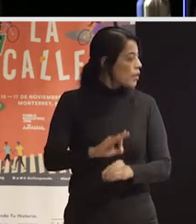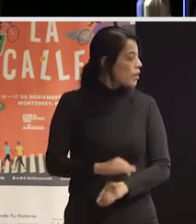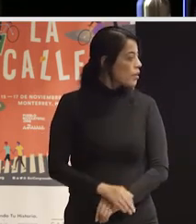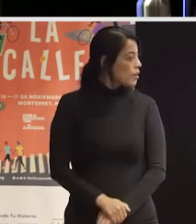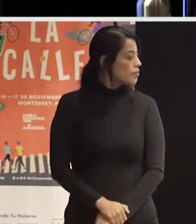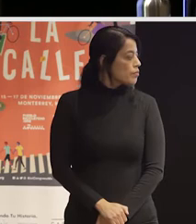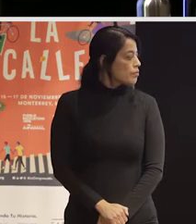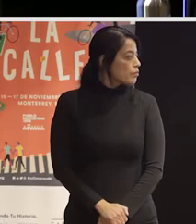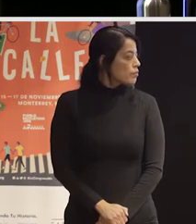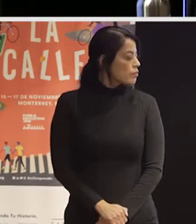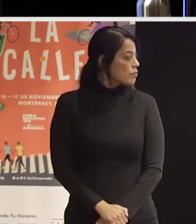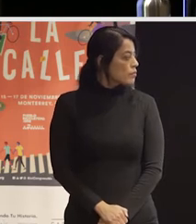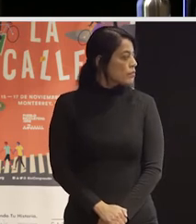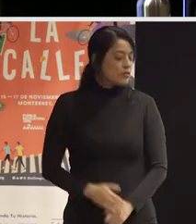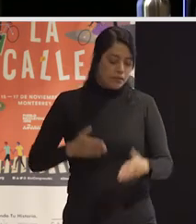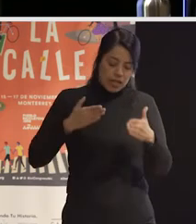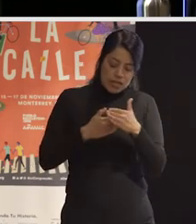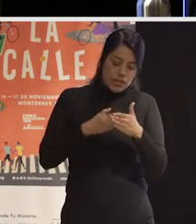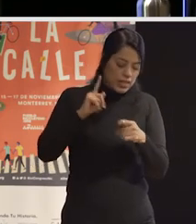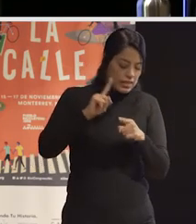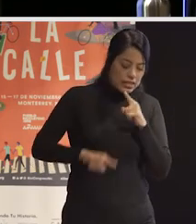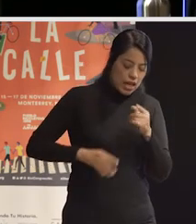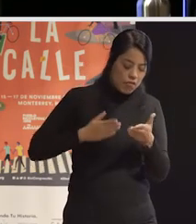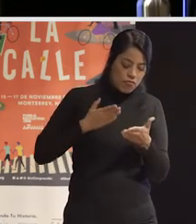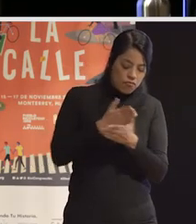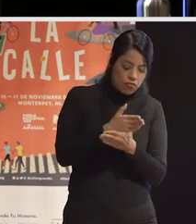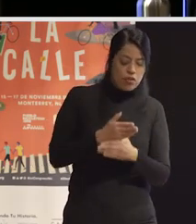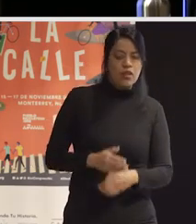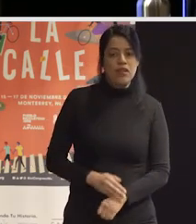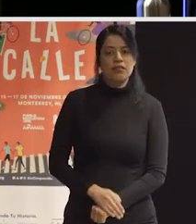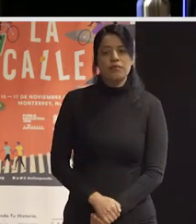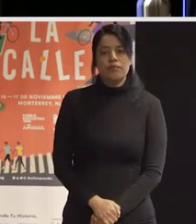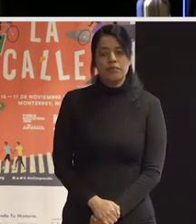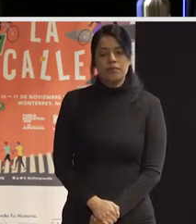ir al mejor barreras o experiencias 1 2 3